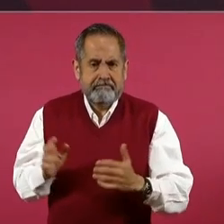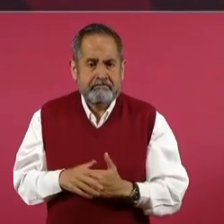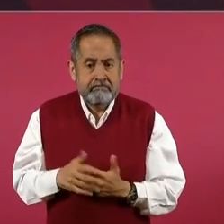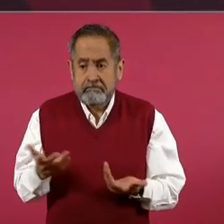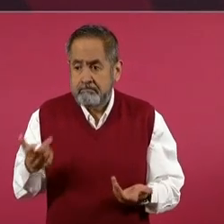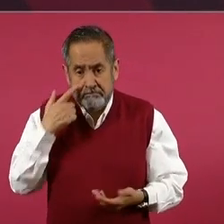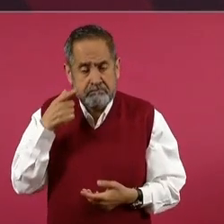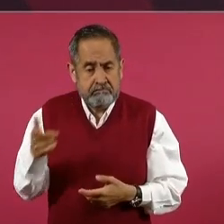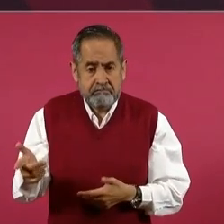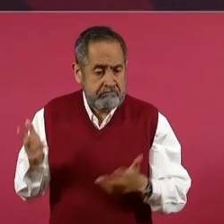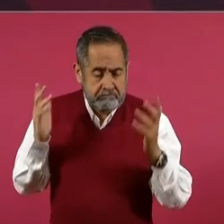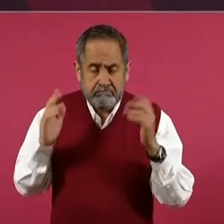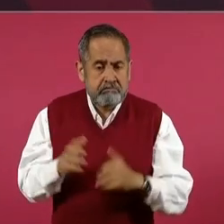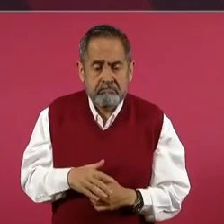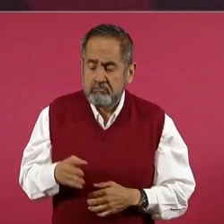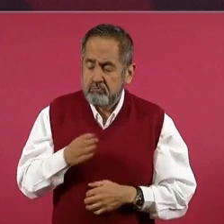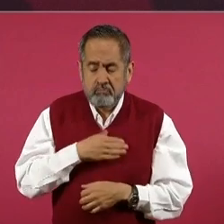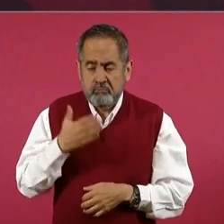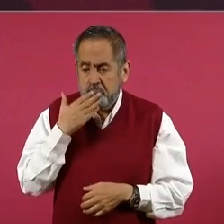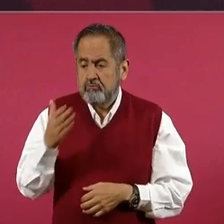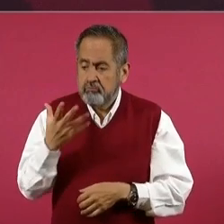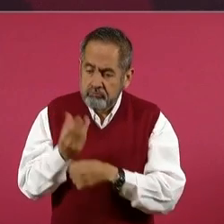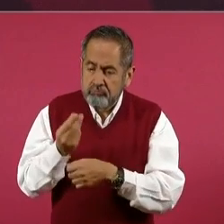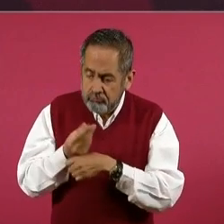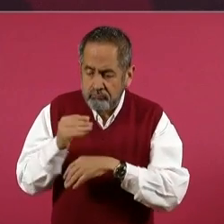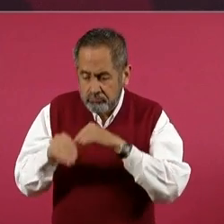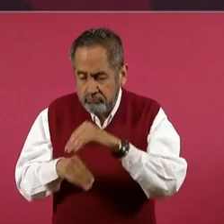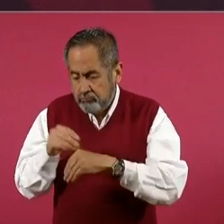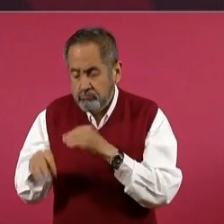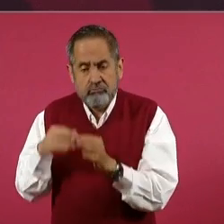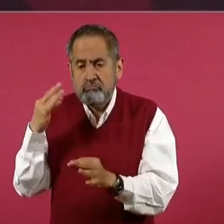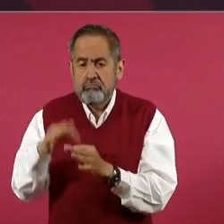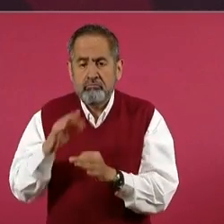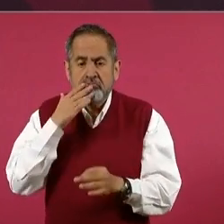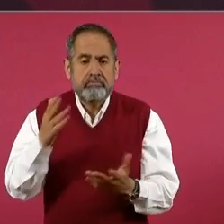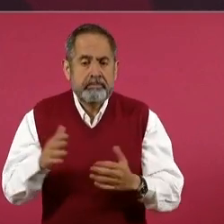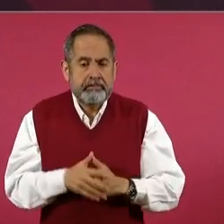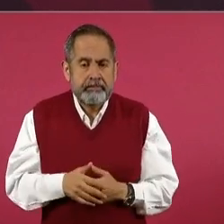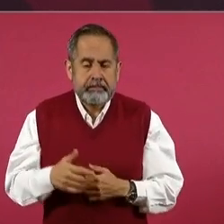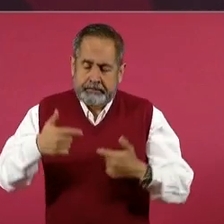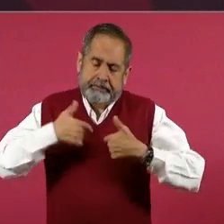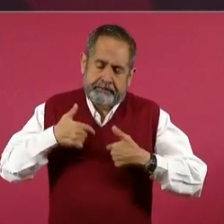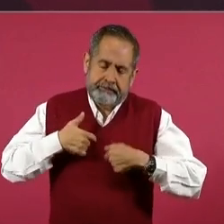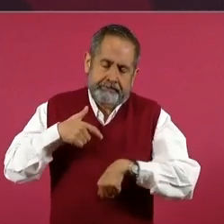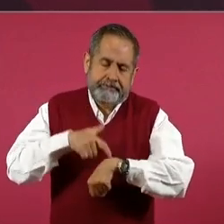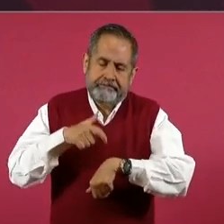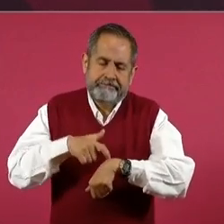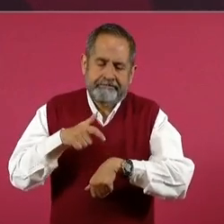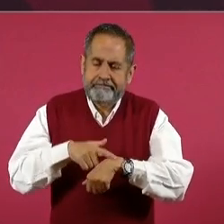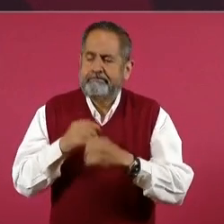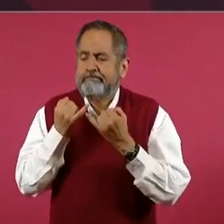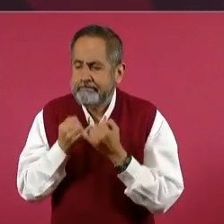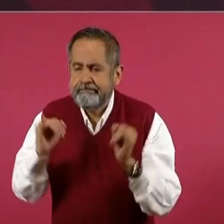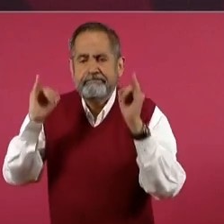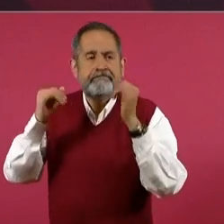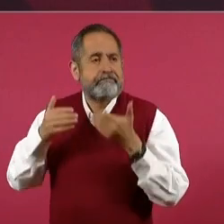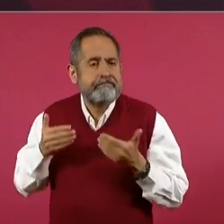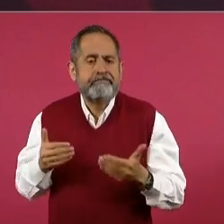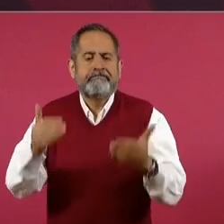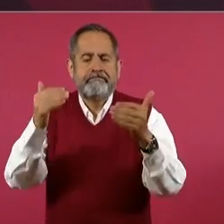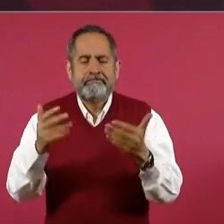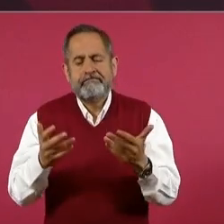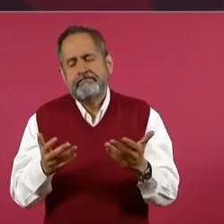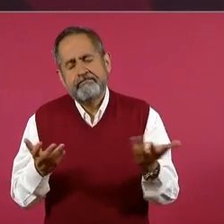y va a ser una muy buena obra. Ya no nos dio tiempo a nosotros de